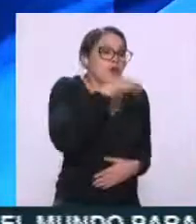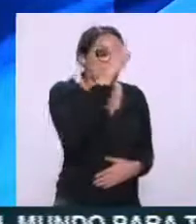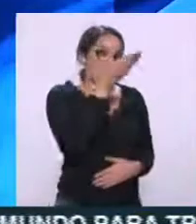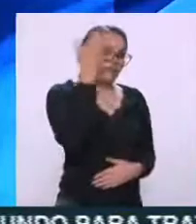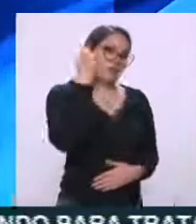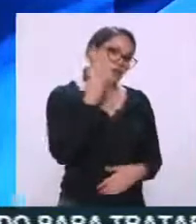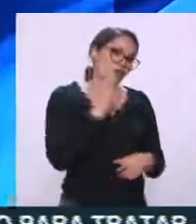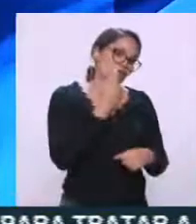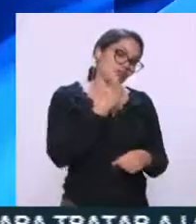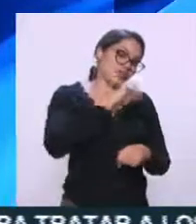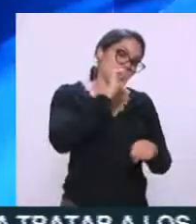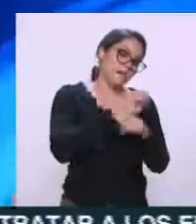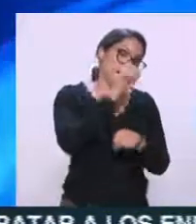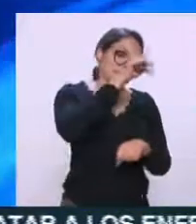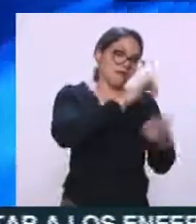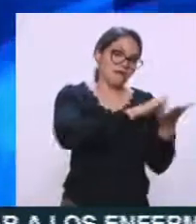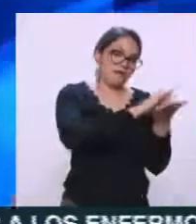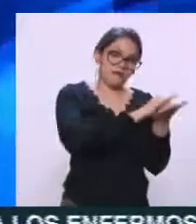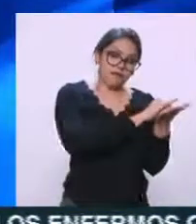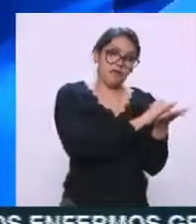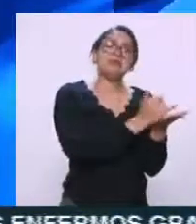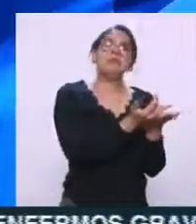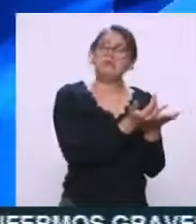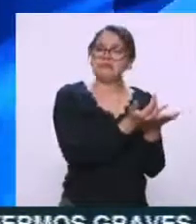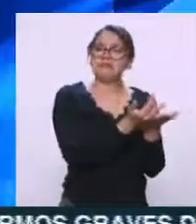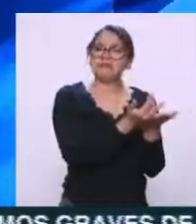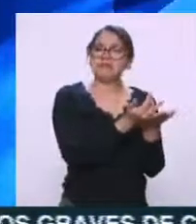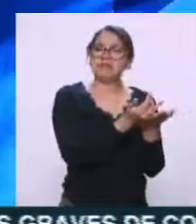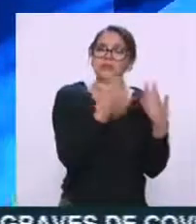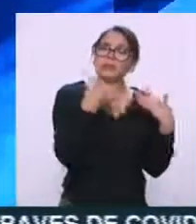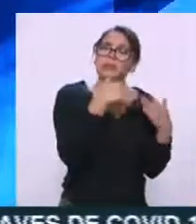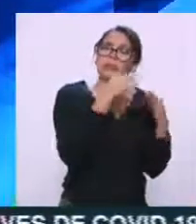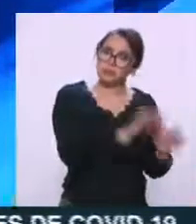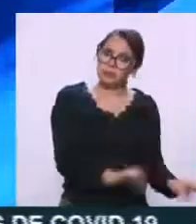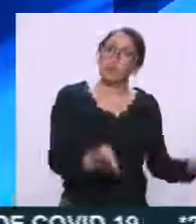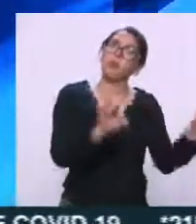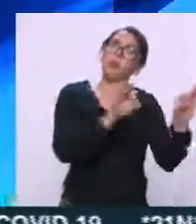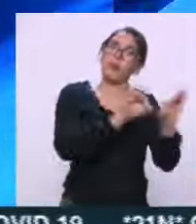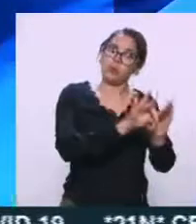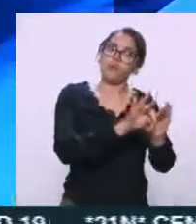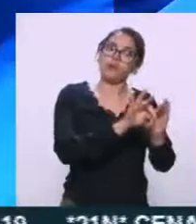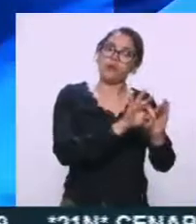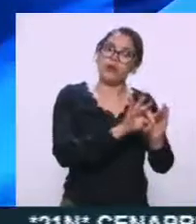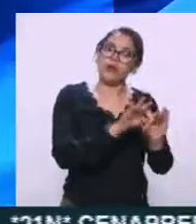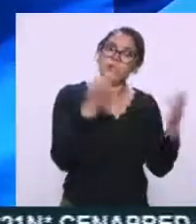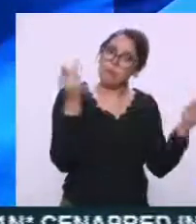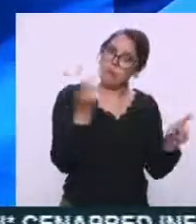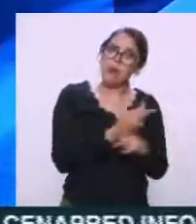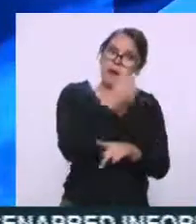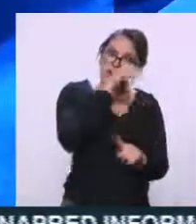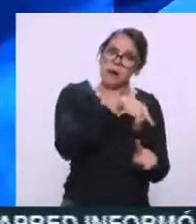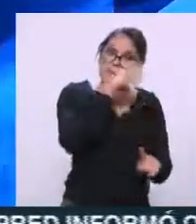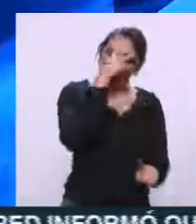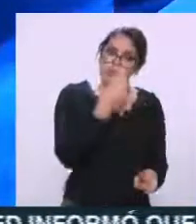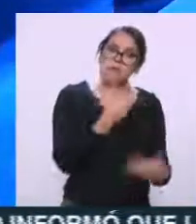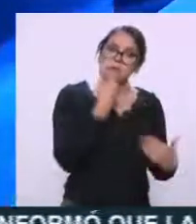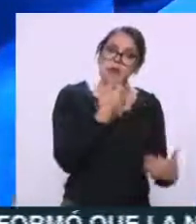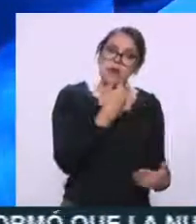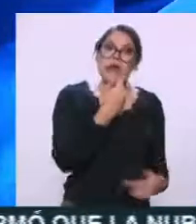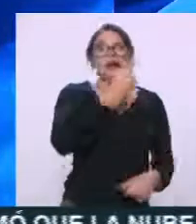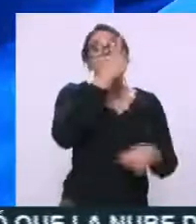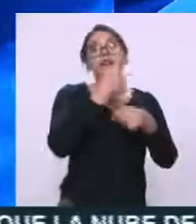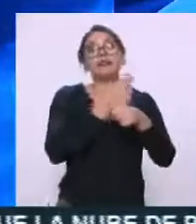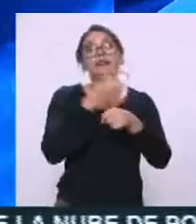de las Naciones Unidas fue un gran acontecimiento para México. En primer lugar, porque fuimos electos por